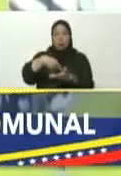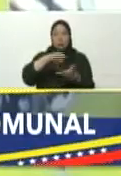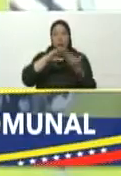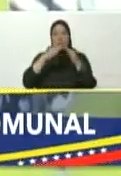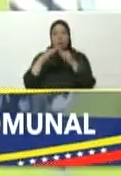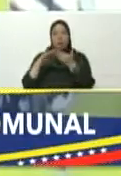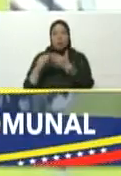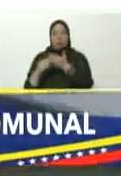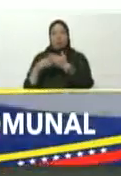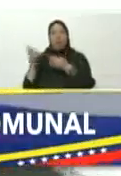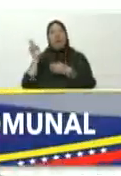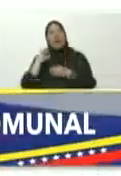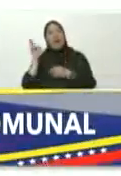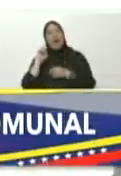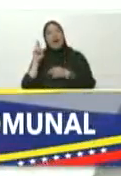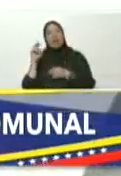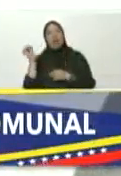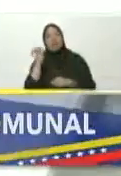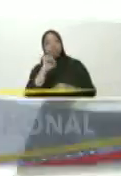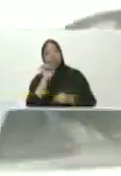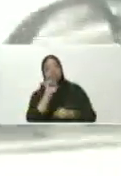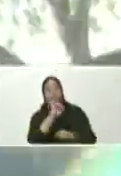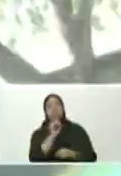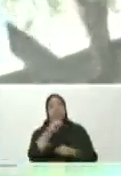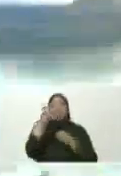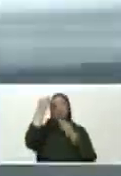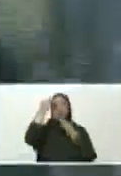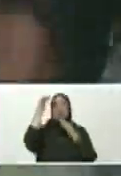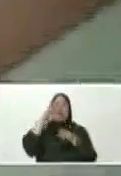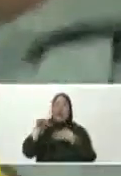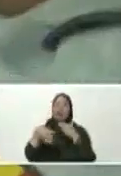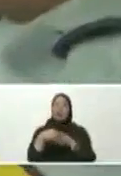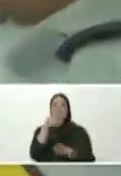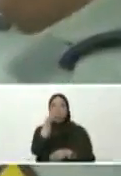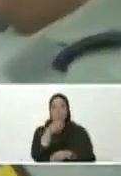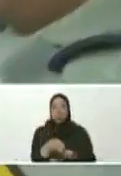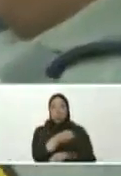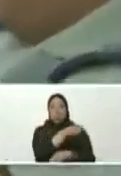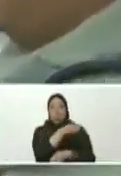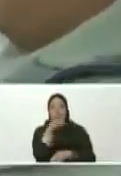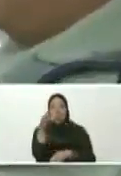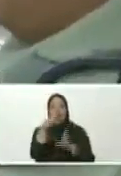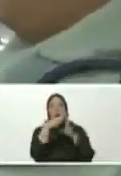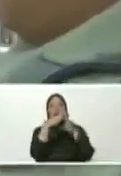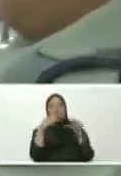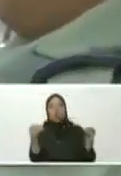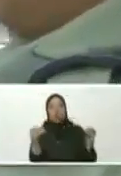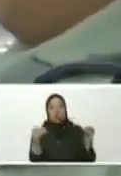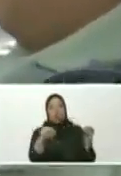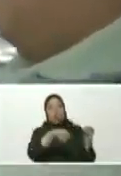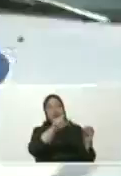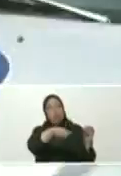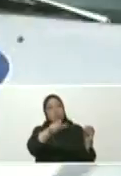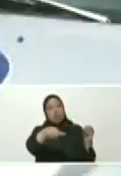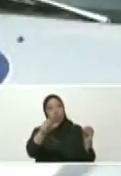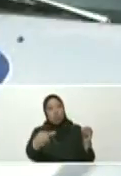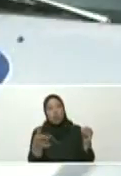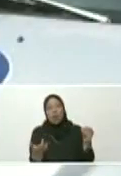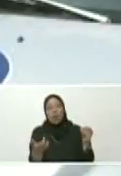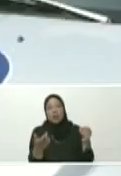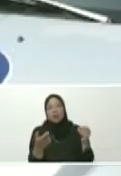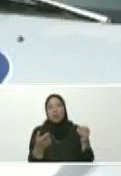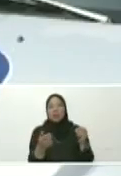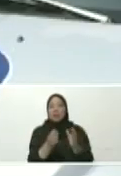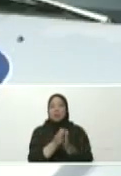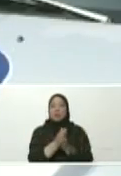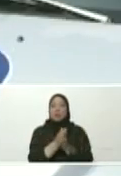radio patrullas con tremenda patrulla, pues, sí. Mis saludos a todos, que Dios me los bendiga, muchachos. Dios me los proteja. Esto nos va a permitir reforzar todos